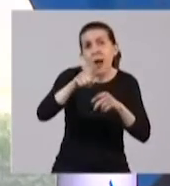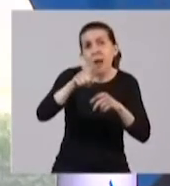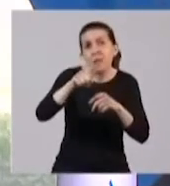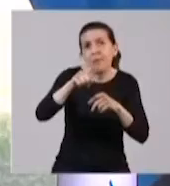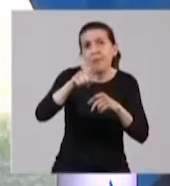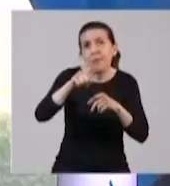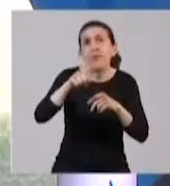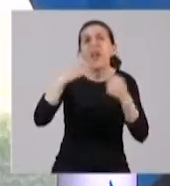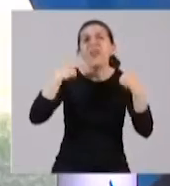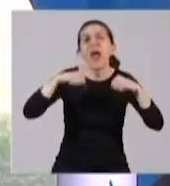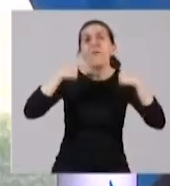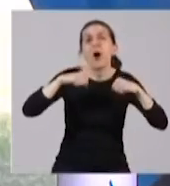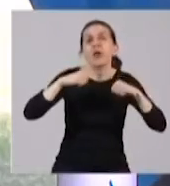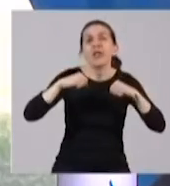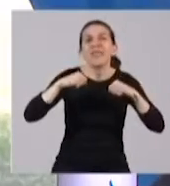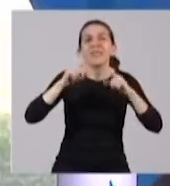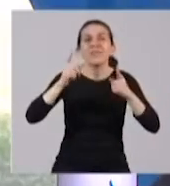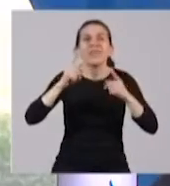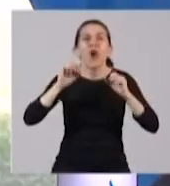de los deportes individuales.